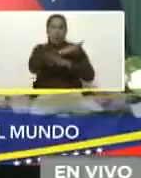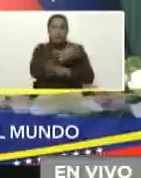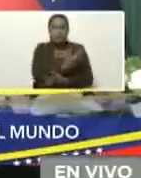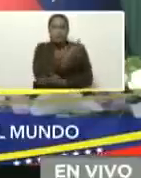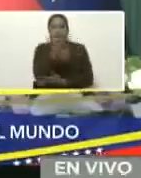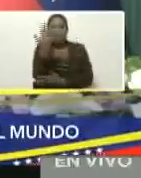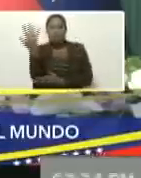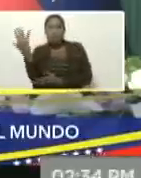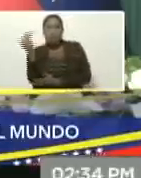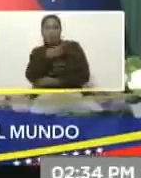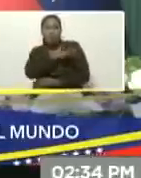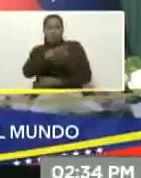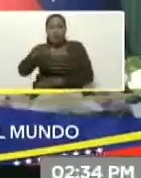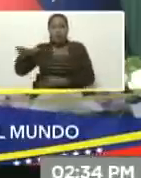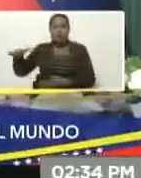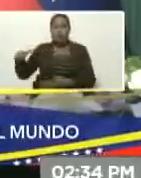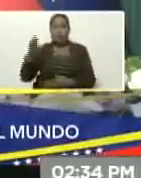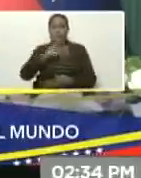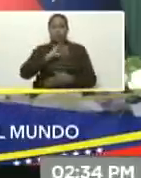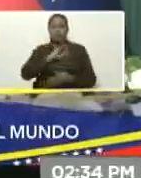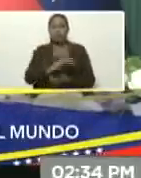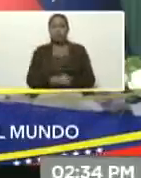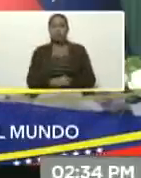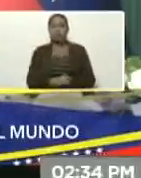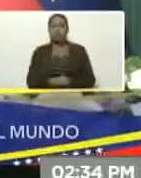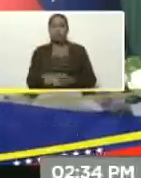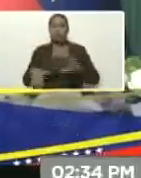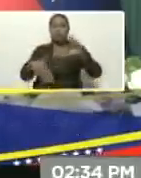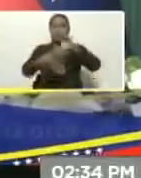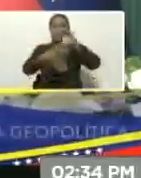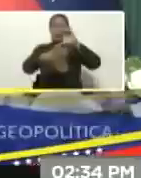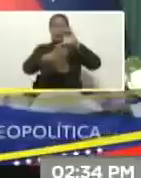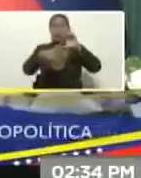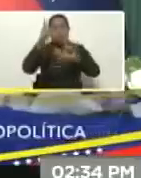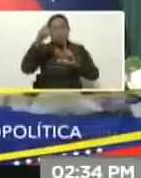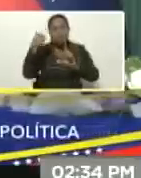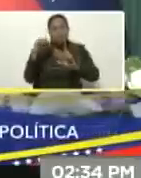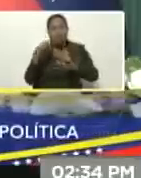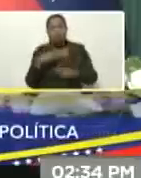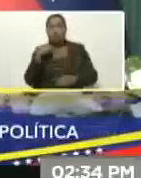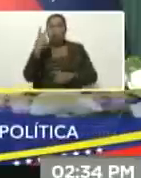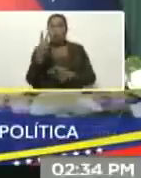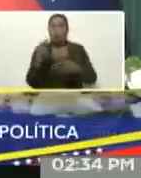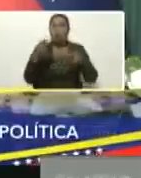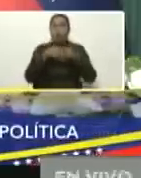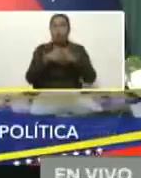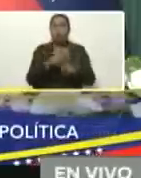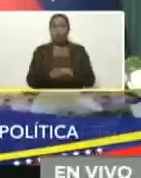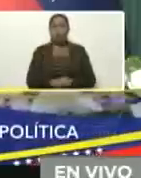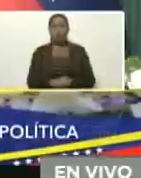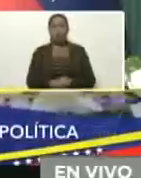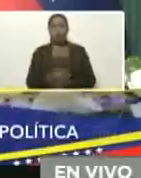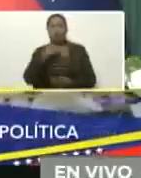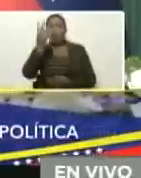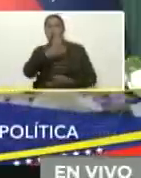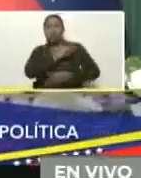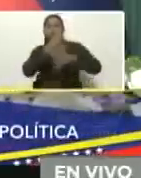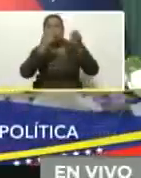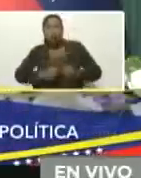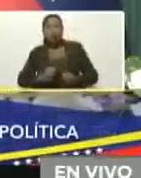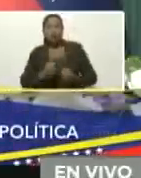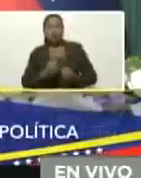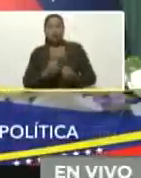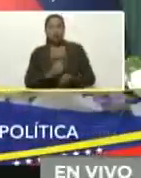la región andina, desde América Latina, también tiene una voz. Una voz poderosa.